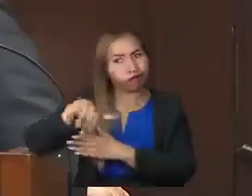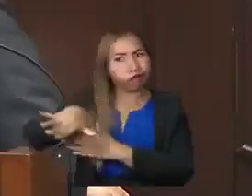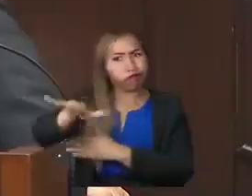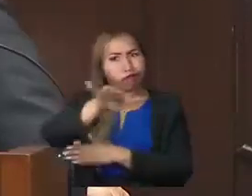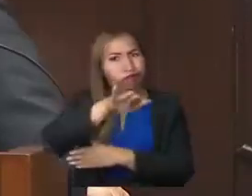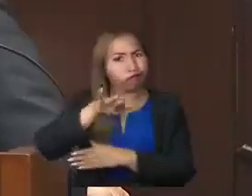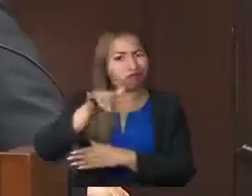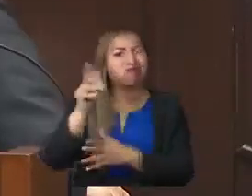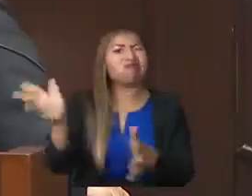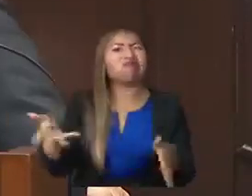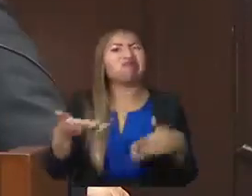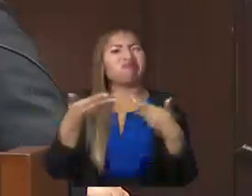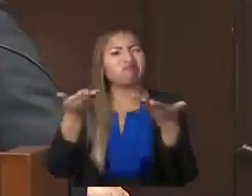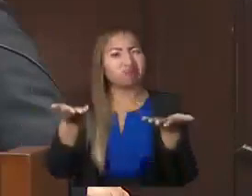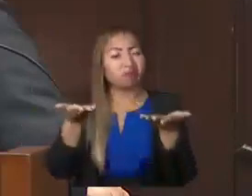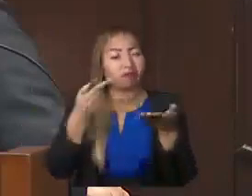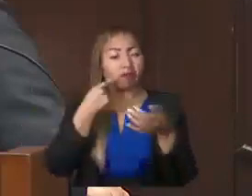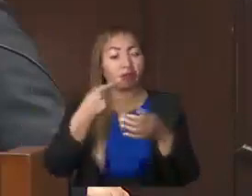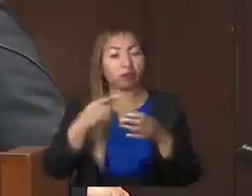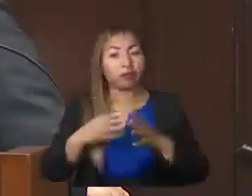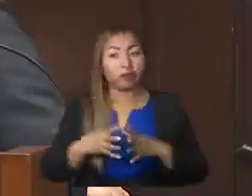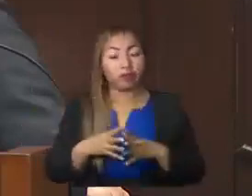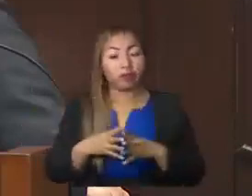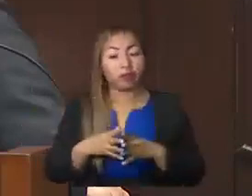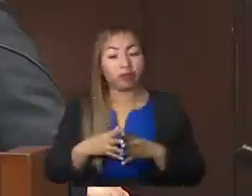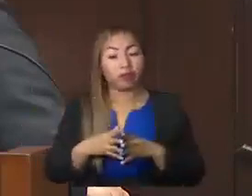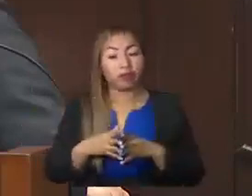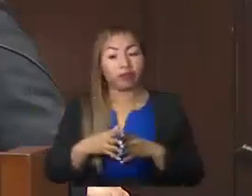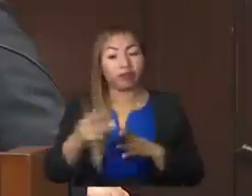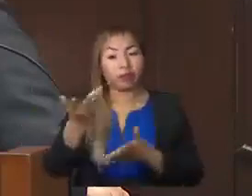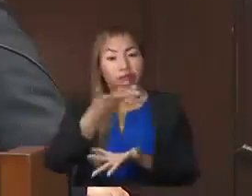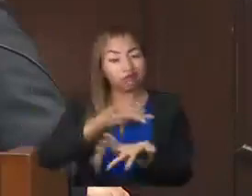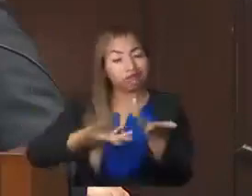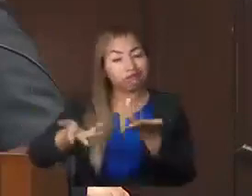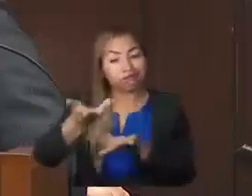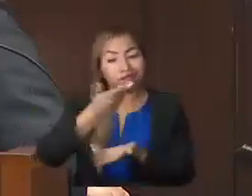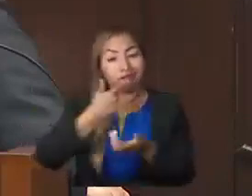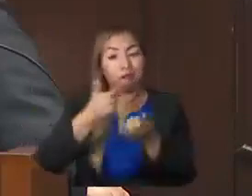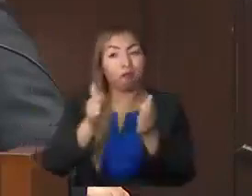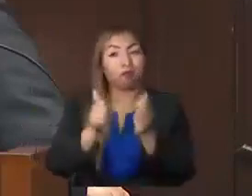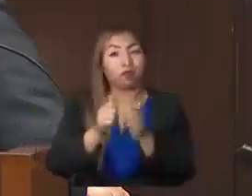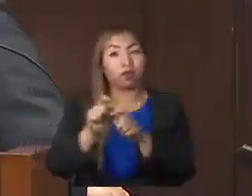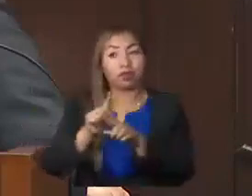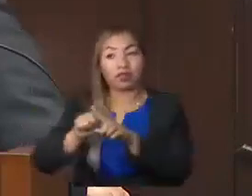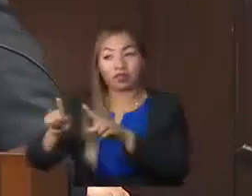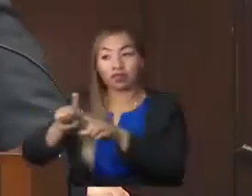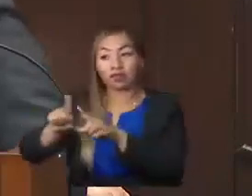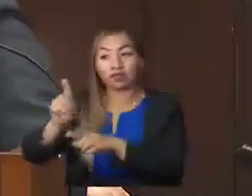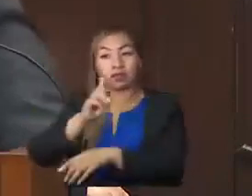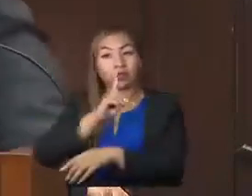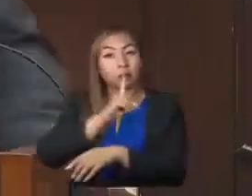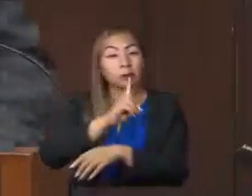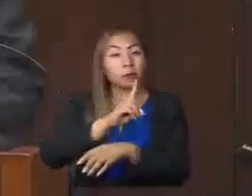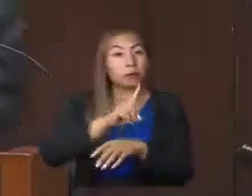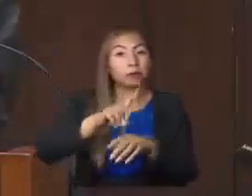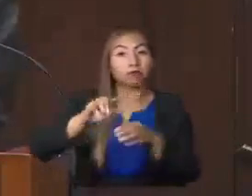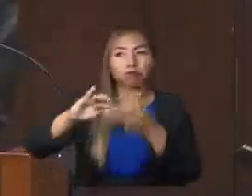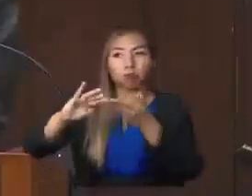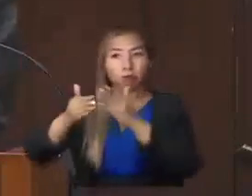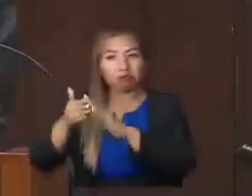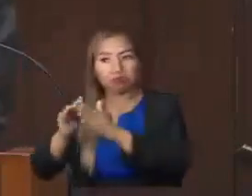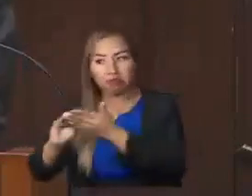¿Qué signifique la interacción con los distintos sectores de la sociedad,